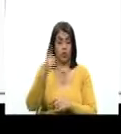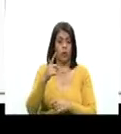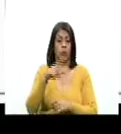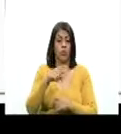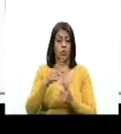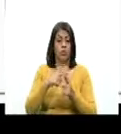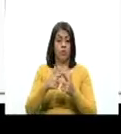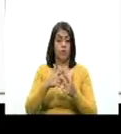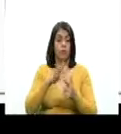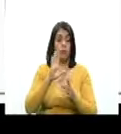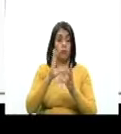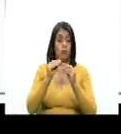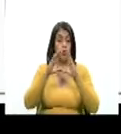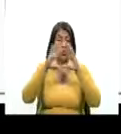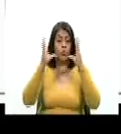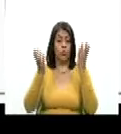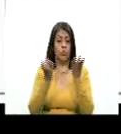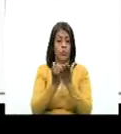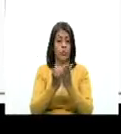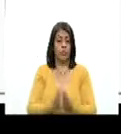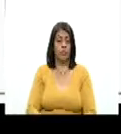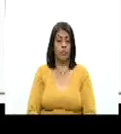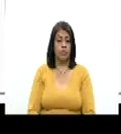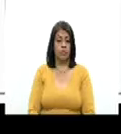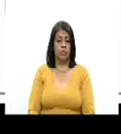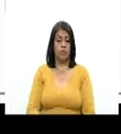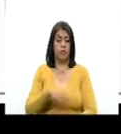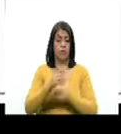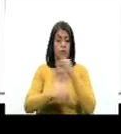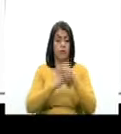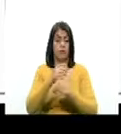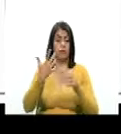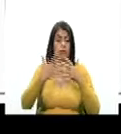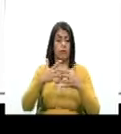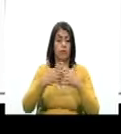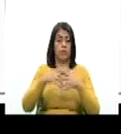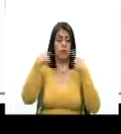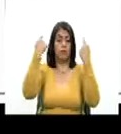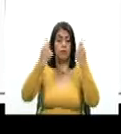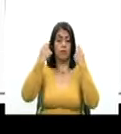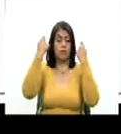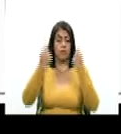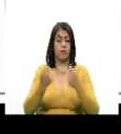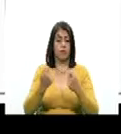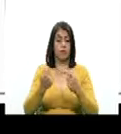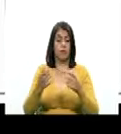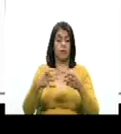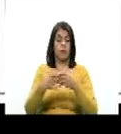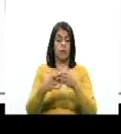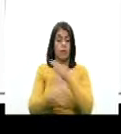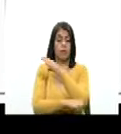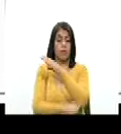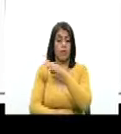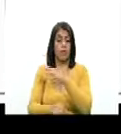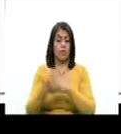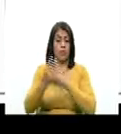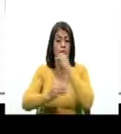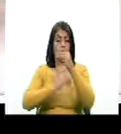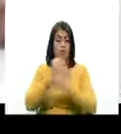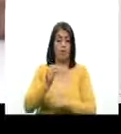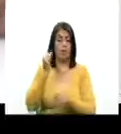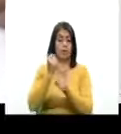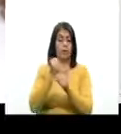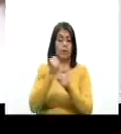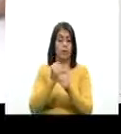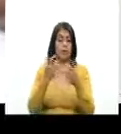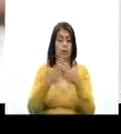Michelo, es algo mundial. Esto va a ser una máquina de propaganda fascista. Y en Argentina funcionó,